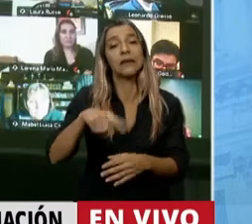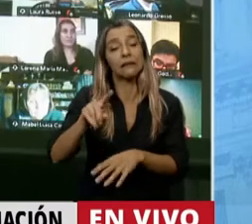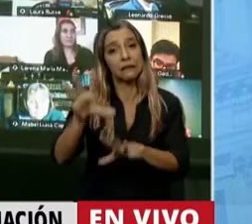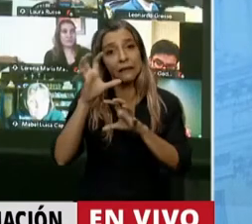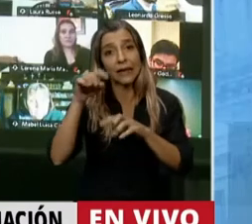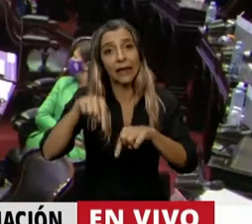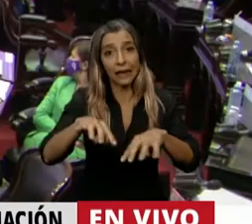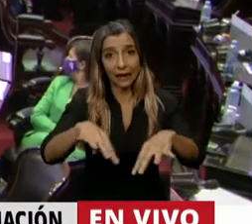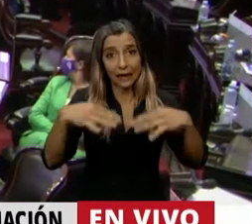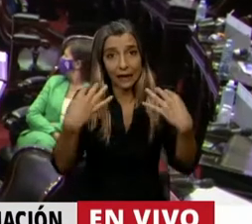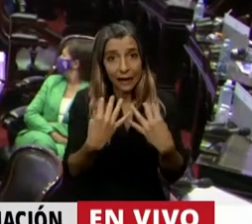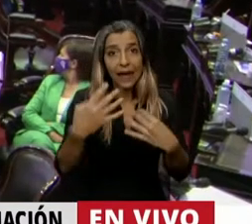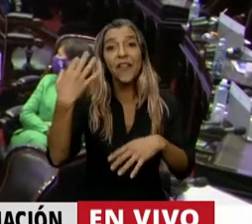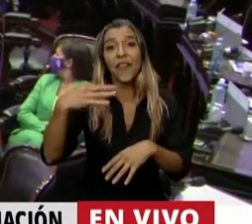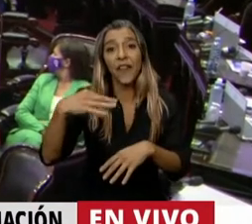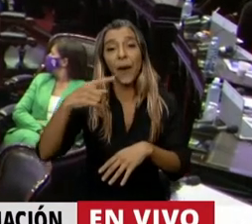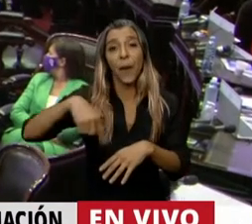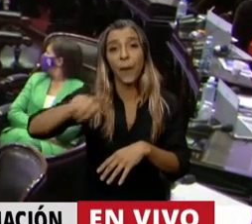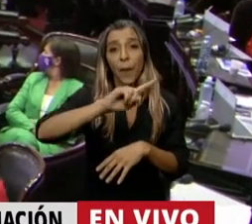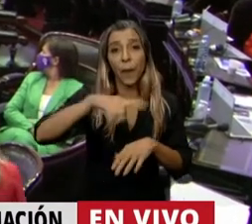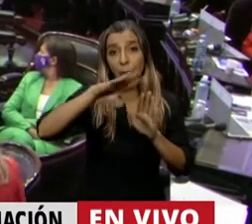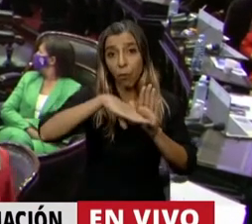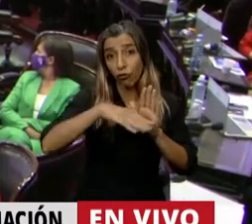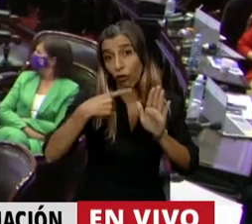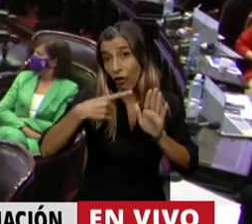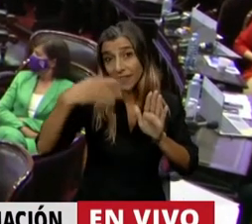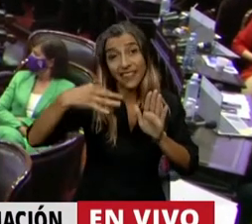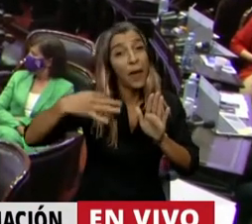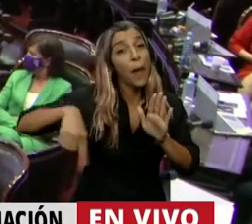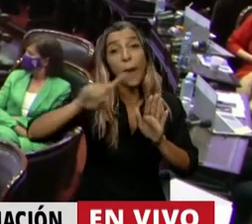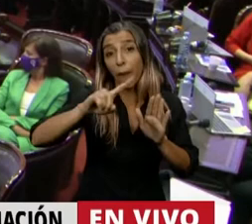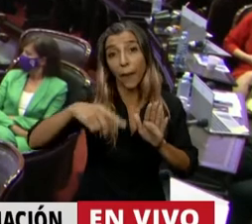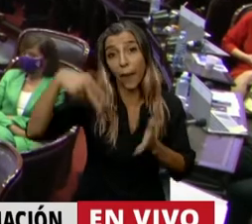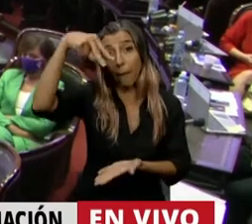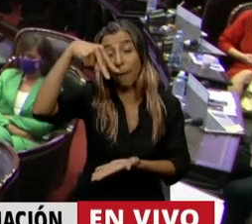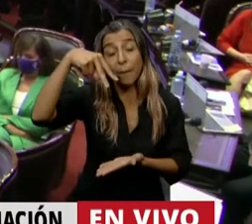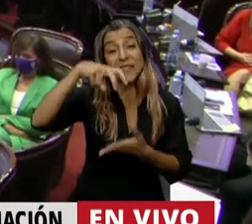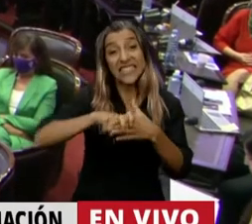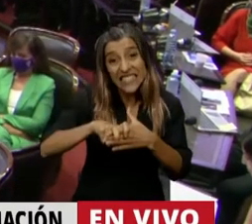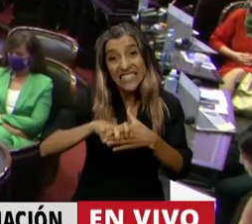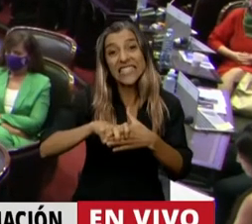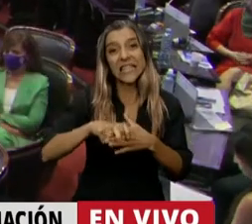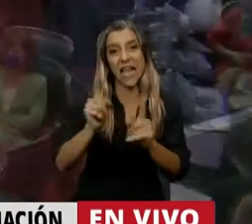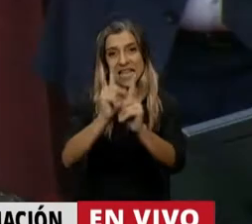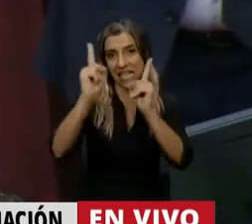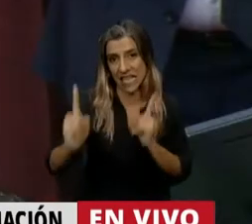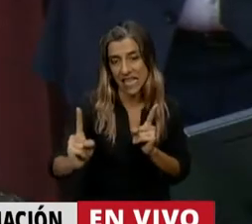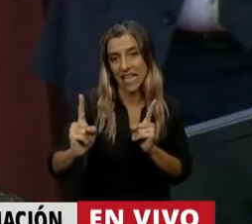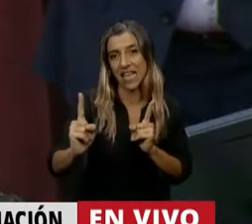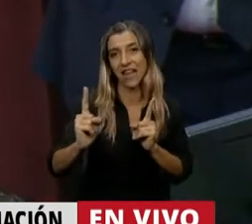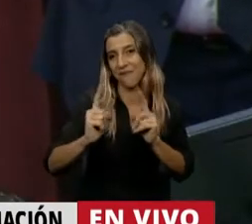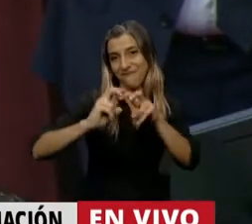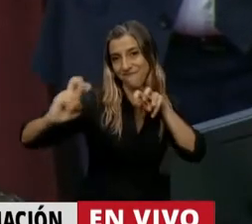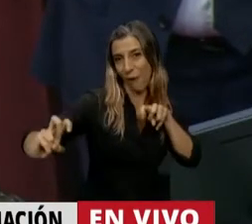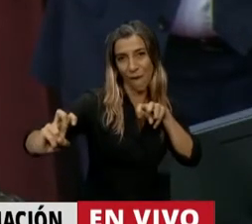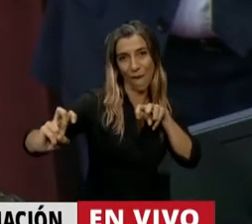recinto se debe estar sentado y guardando la distancia. Digo, tan reglamentarista que somos para algunas cosas